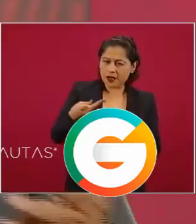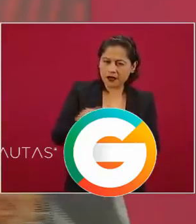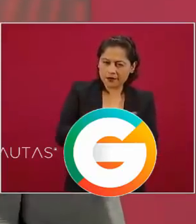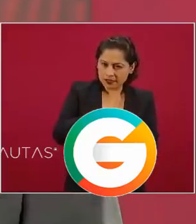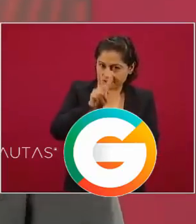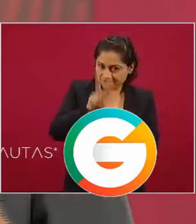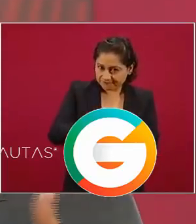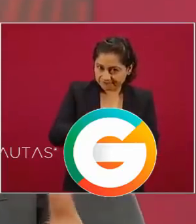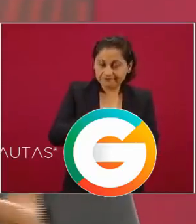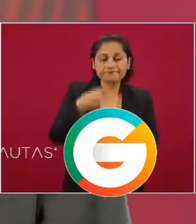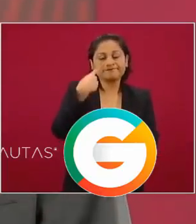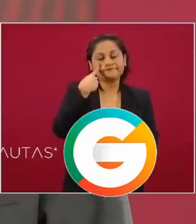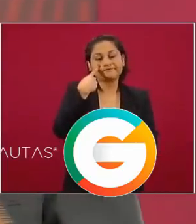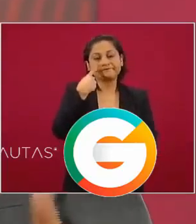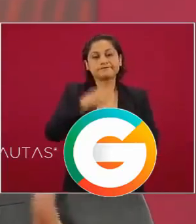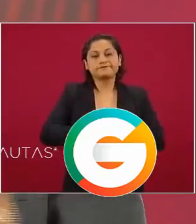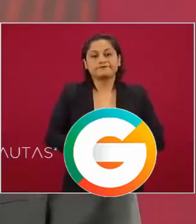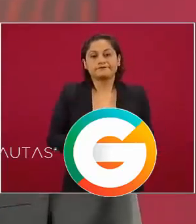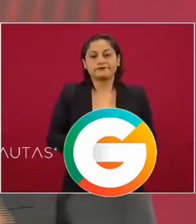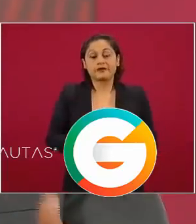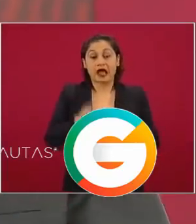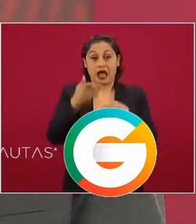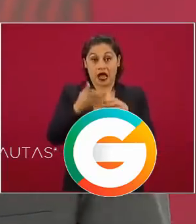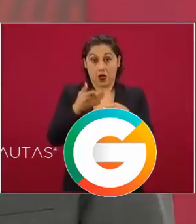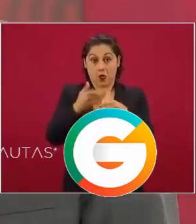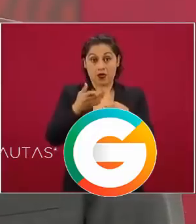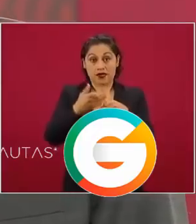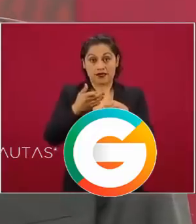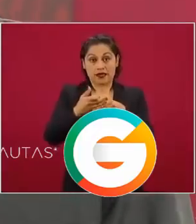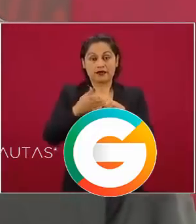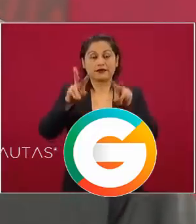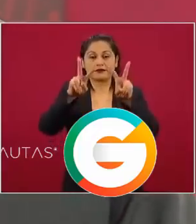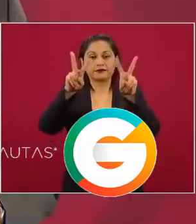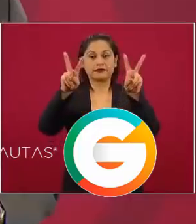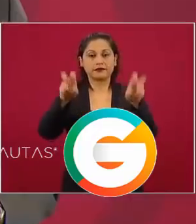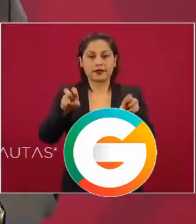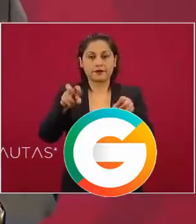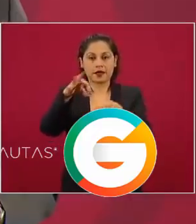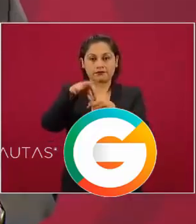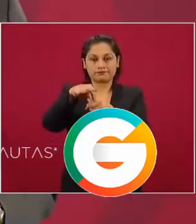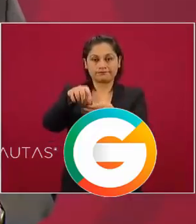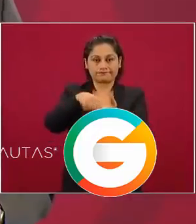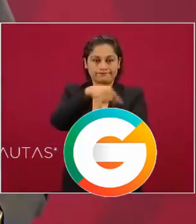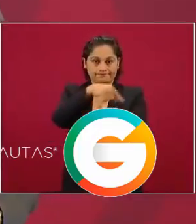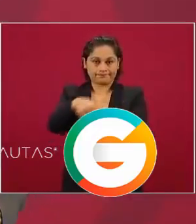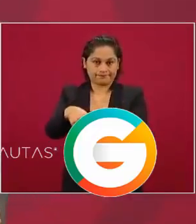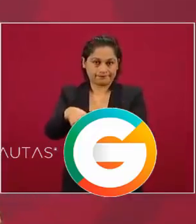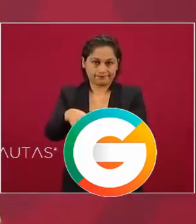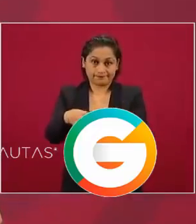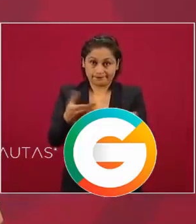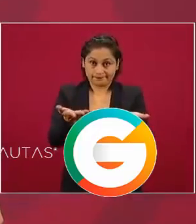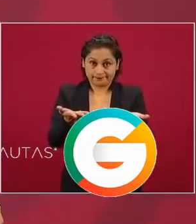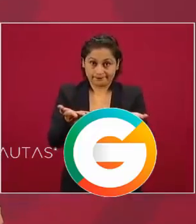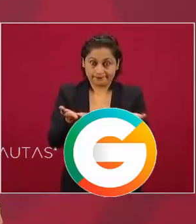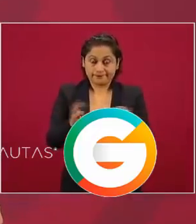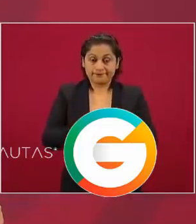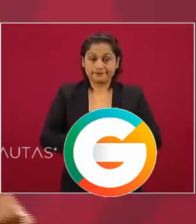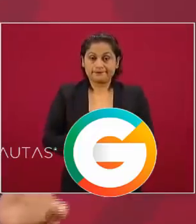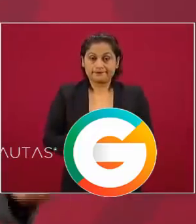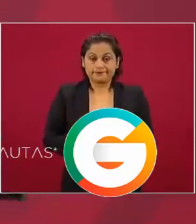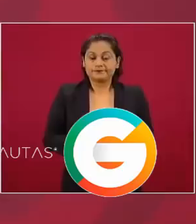largo proceso de reforma a la Constitución a través del Congreso de la Unión, y que llevaría a controversias que debería resolver el Poder